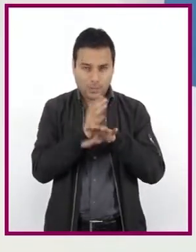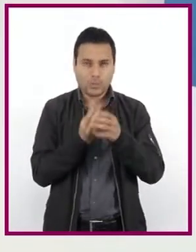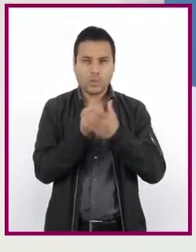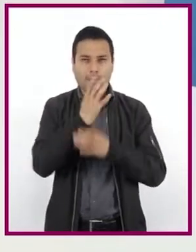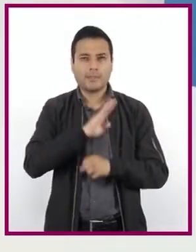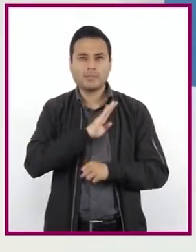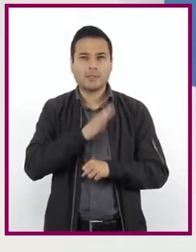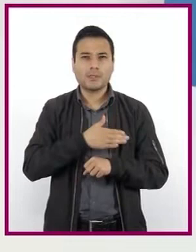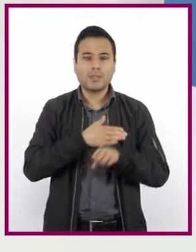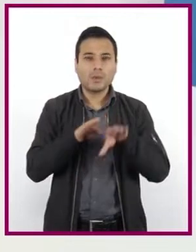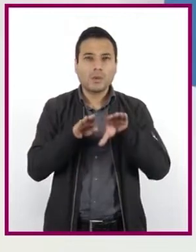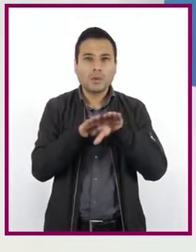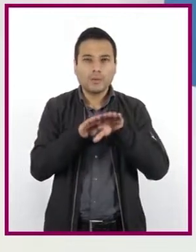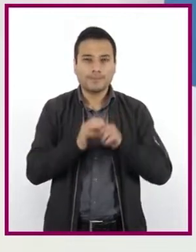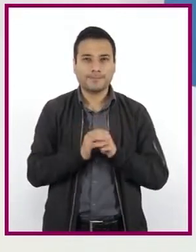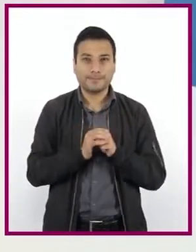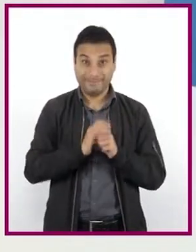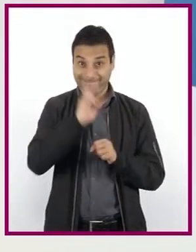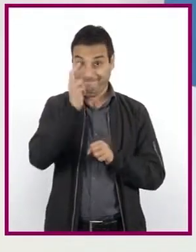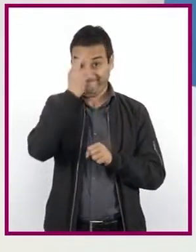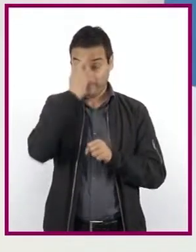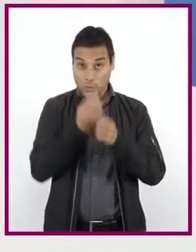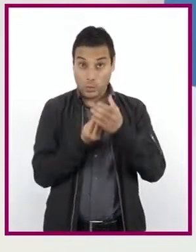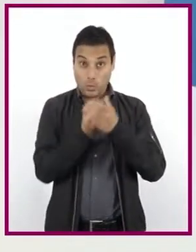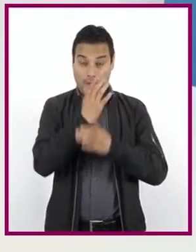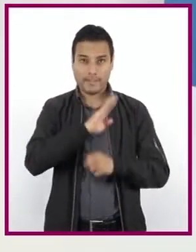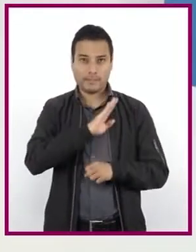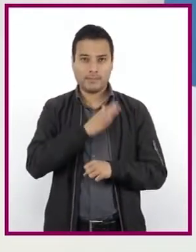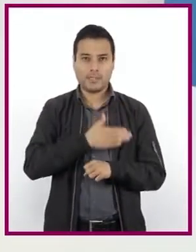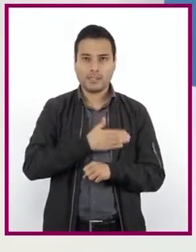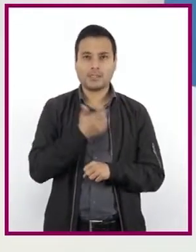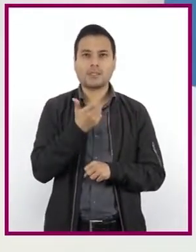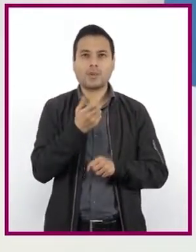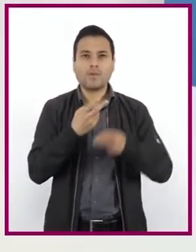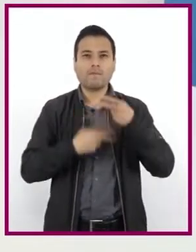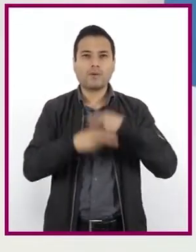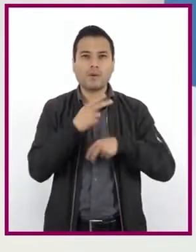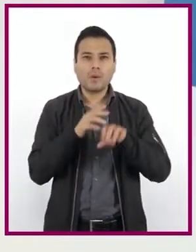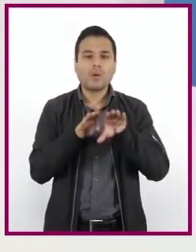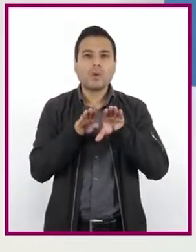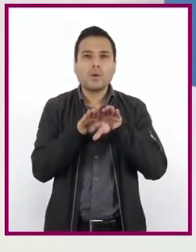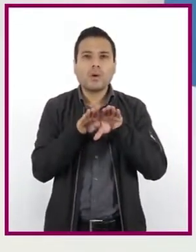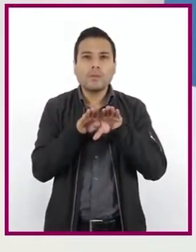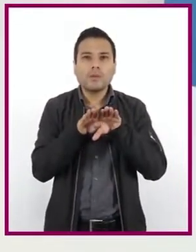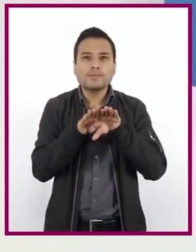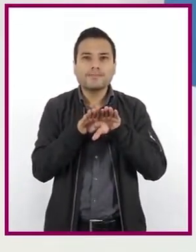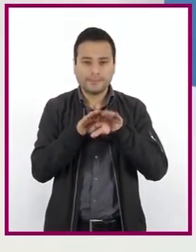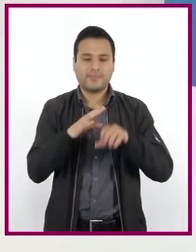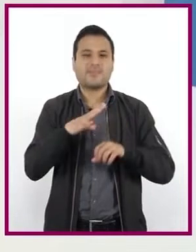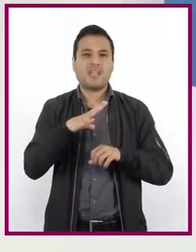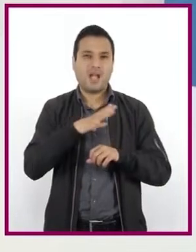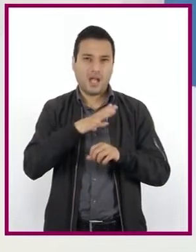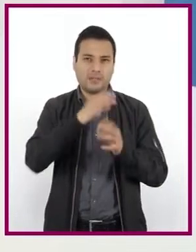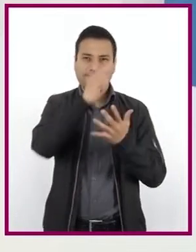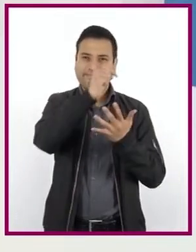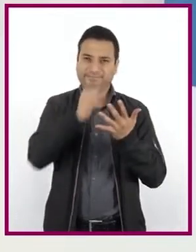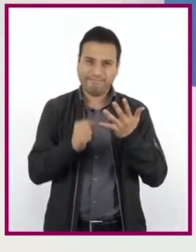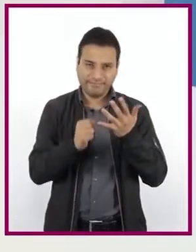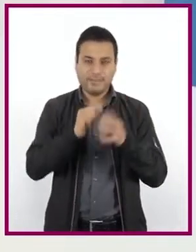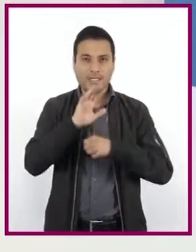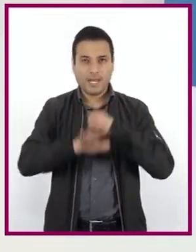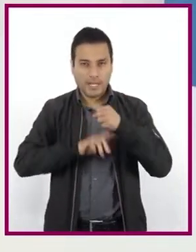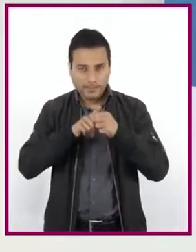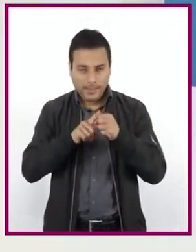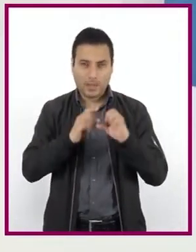la economía de Nueva España se sostenía por las actividades correspondientes a la ganadería,